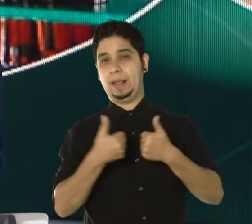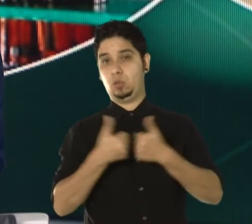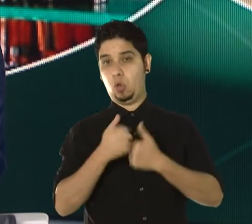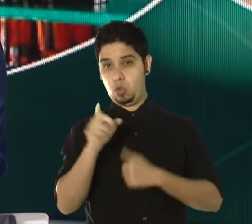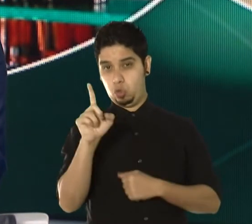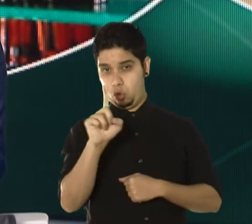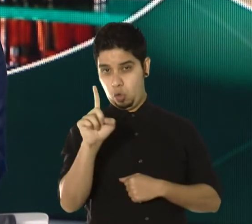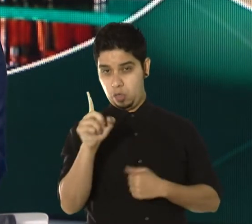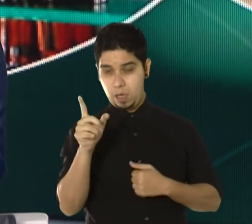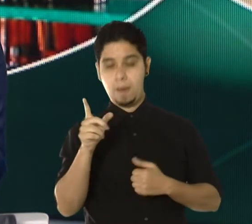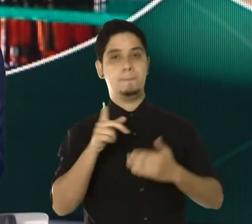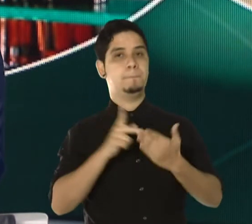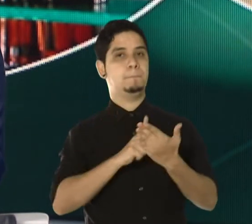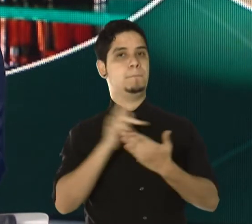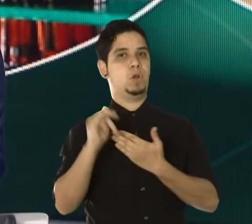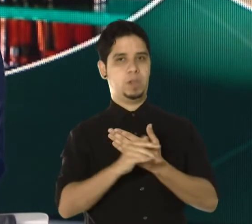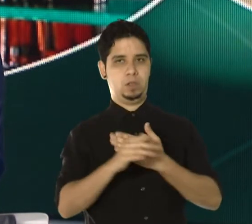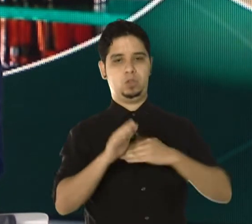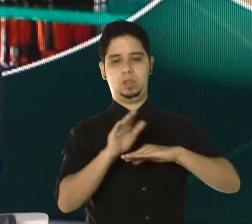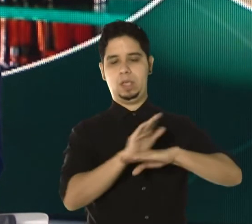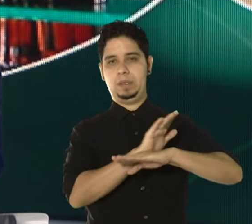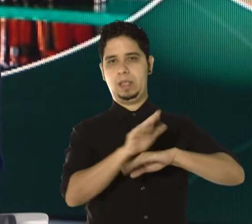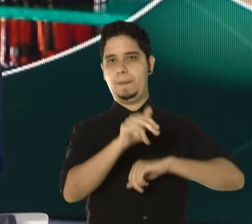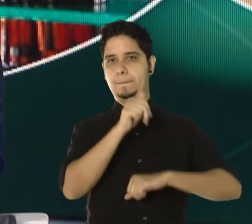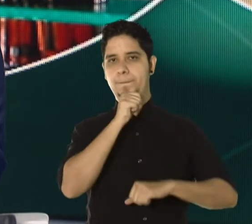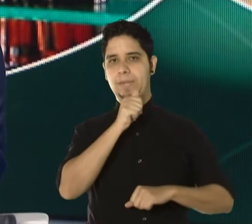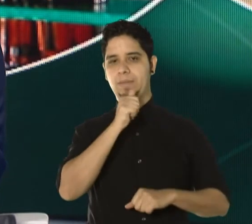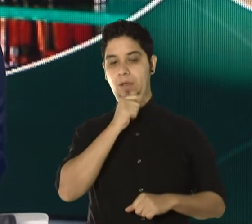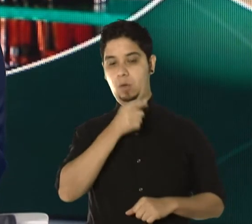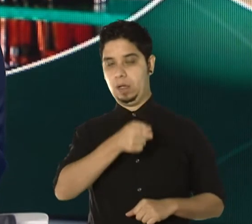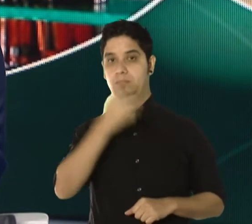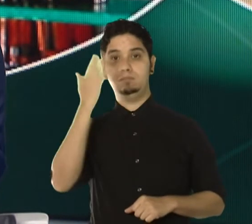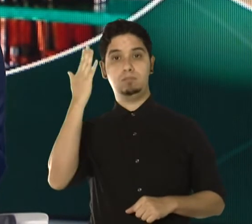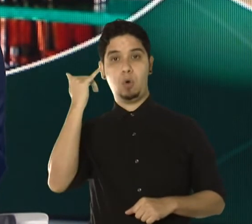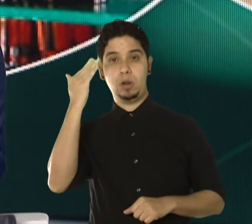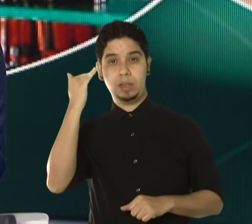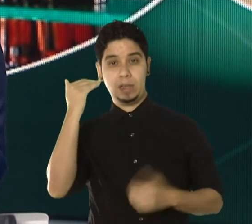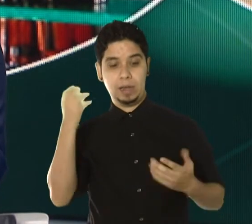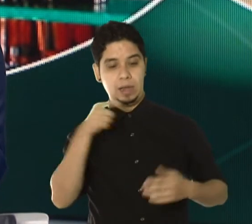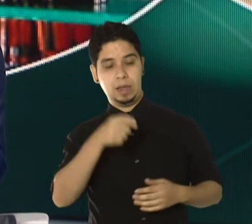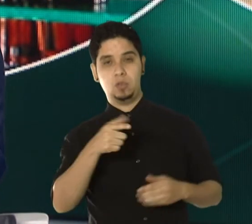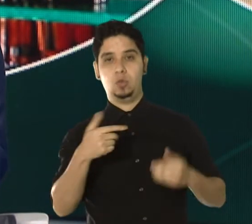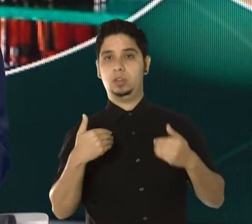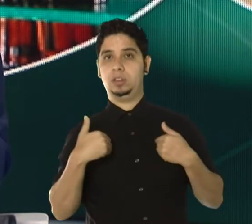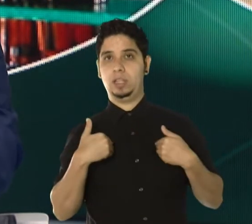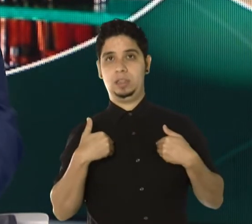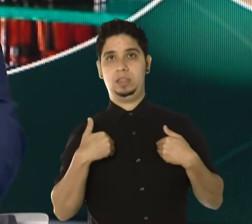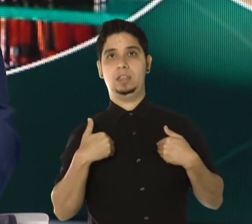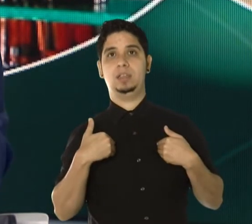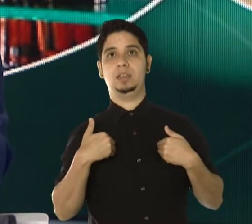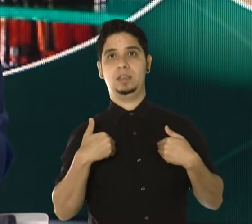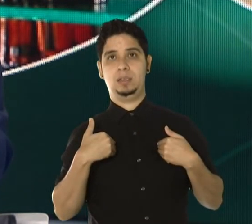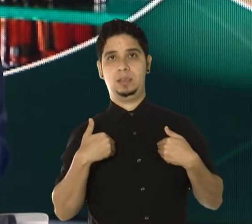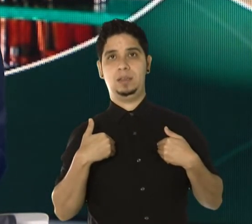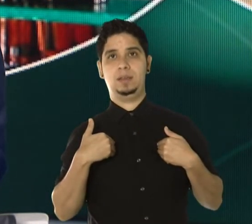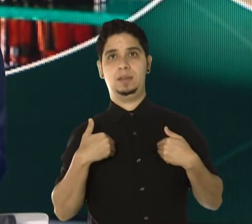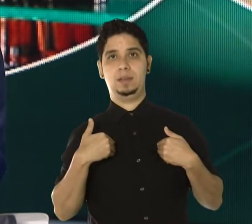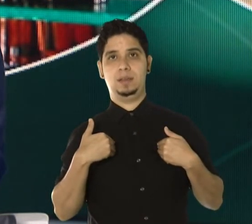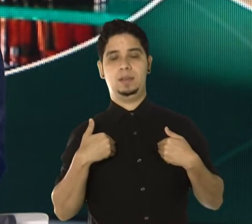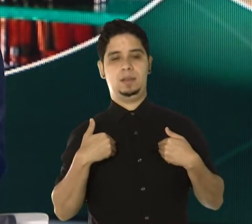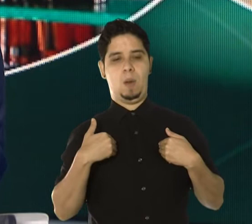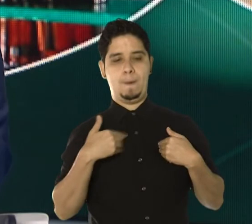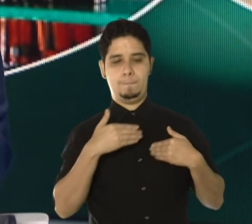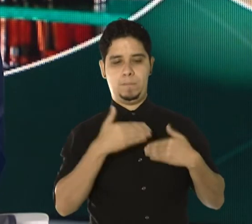con los proyectos de iniciativa privada. ¿Por qué? Porque esos tenían su viabilidad montada de una manera,